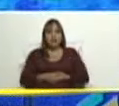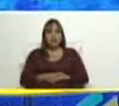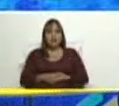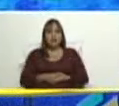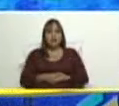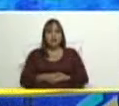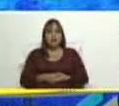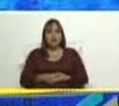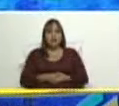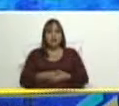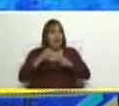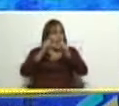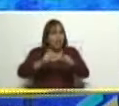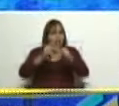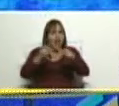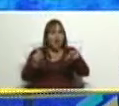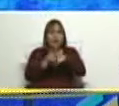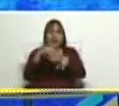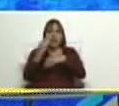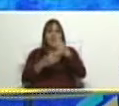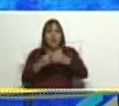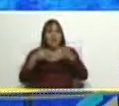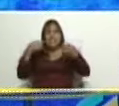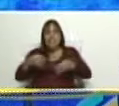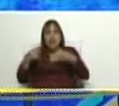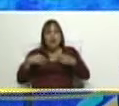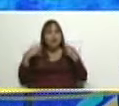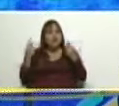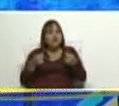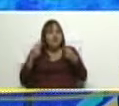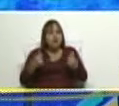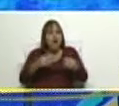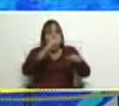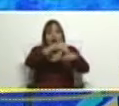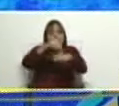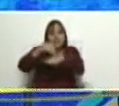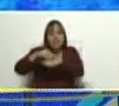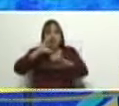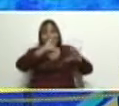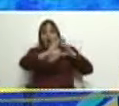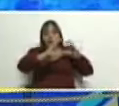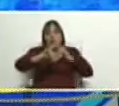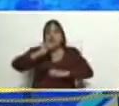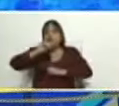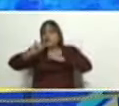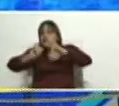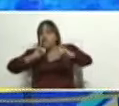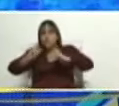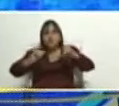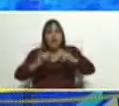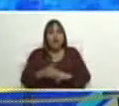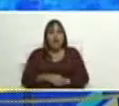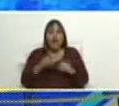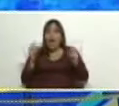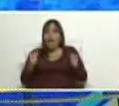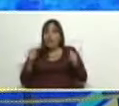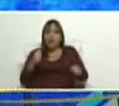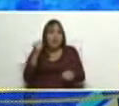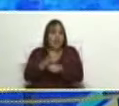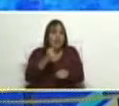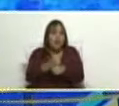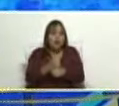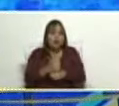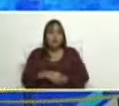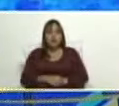pleno combate como estoy, siempre estoy pendiente de informarles a ustedes, comunicarles, mantenerlos activos,